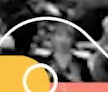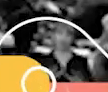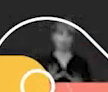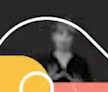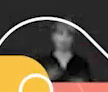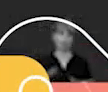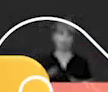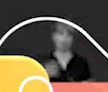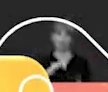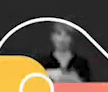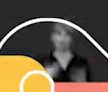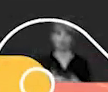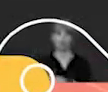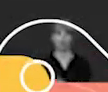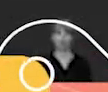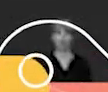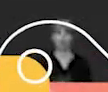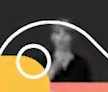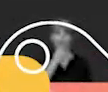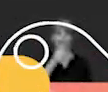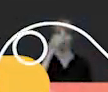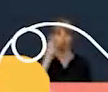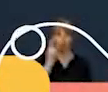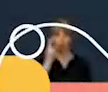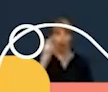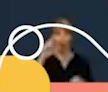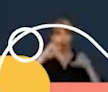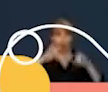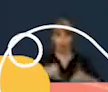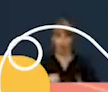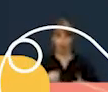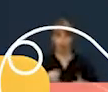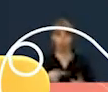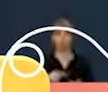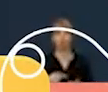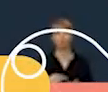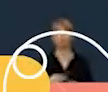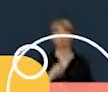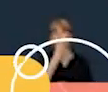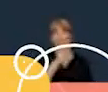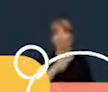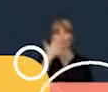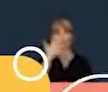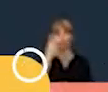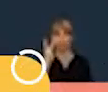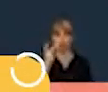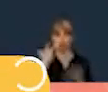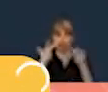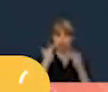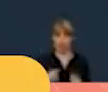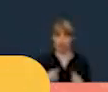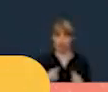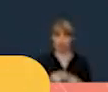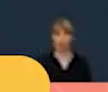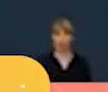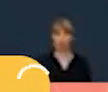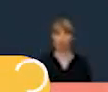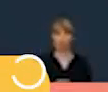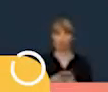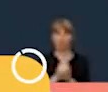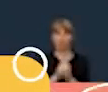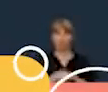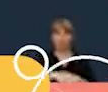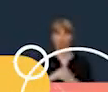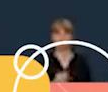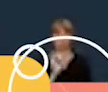los recursos del Estado, los recursos públicos, de una forma donde algunos, de un país donde algunos, que son